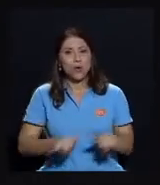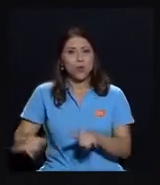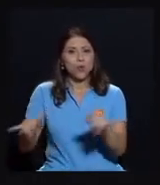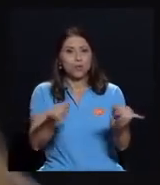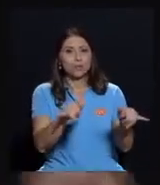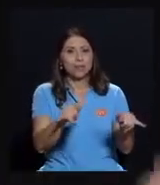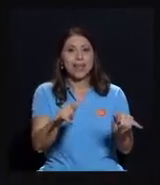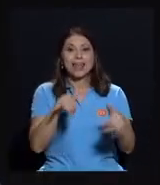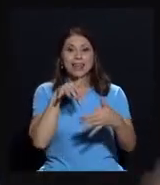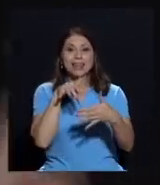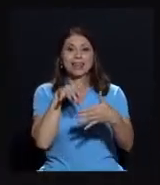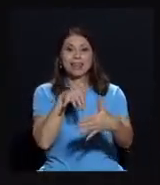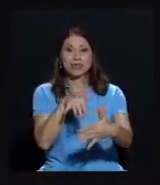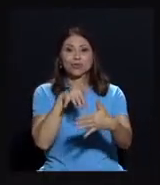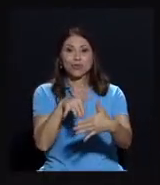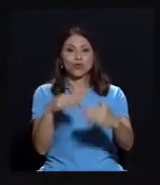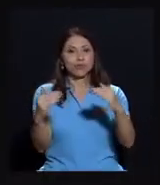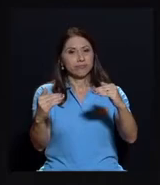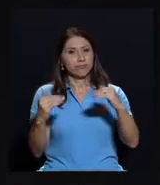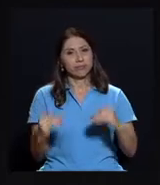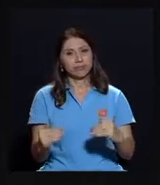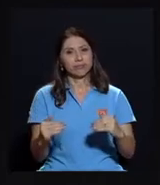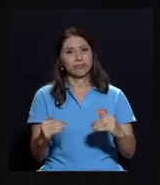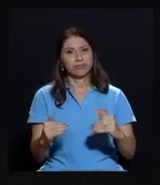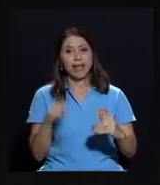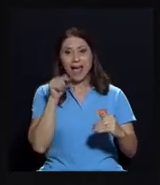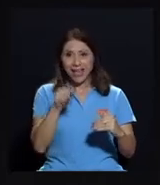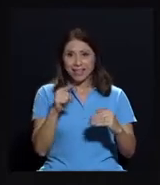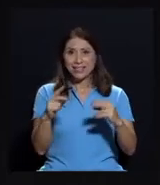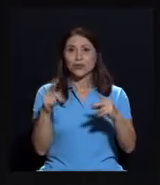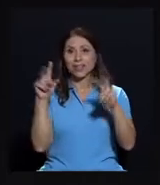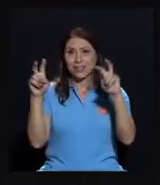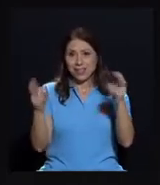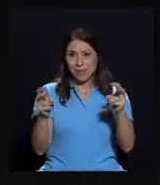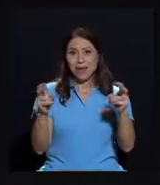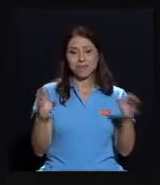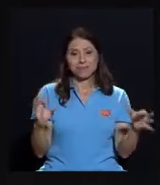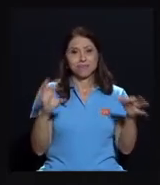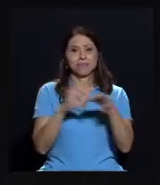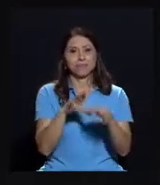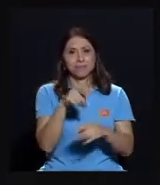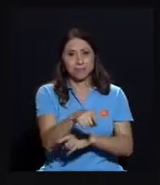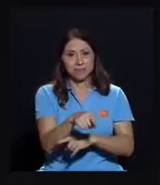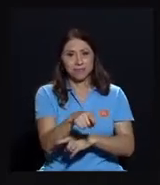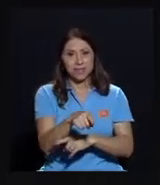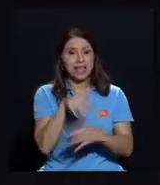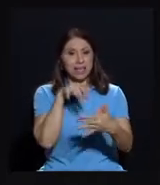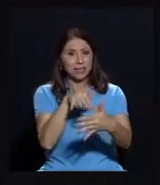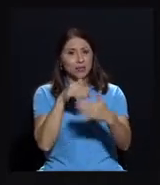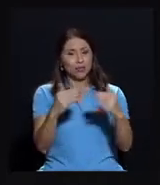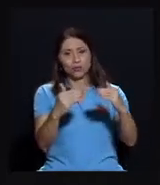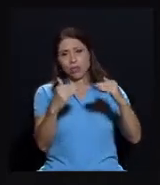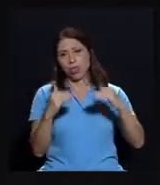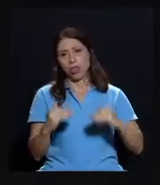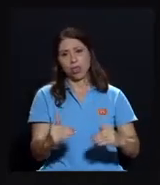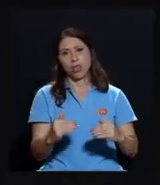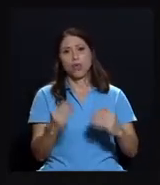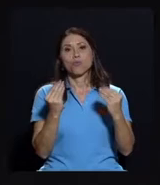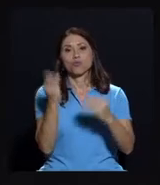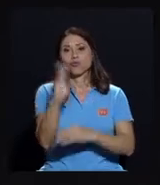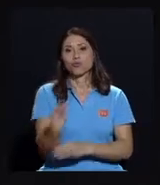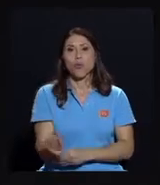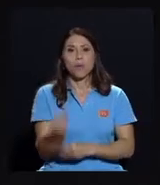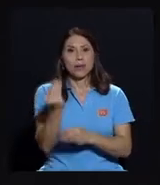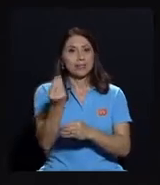aquí es donde el tema anterior se vincula con este otro tema los bajos niveles de escolaridad son también muchos jóvenes con falta de